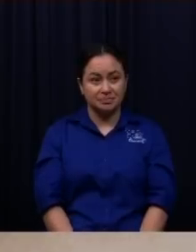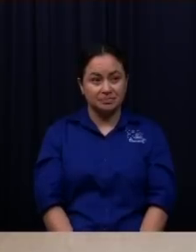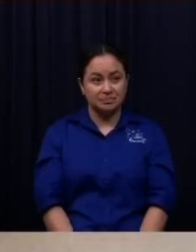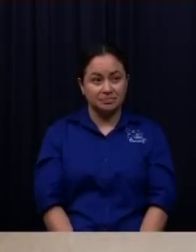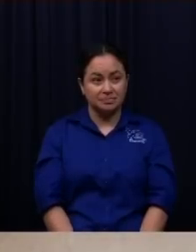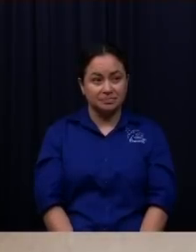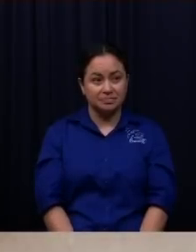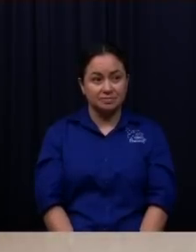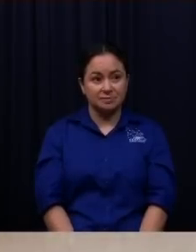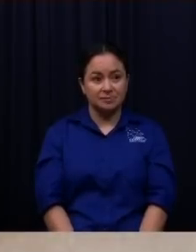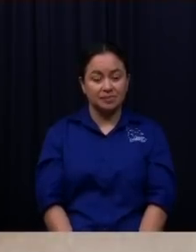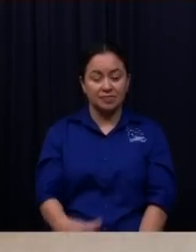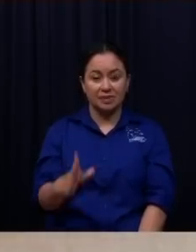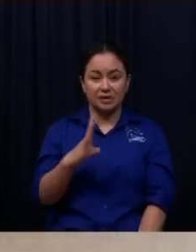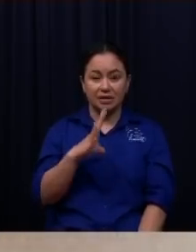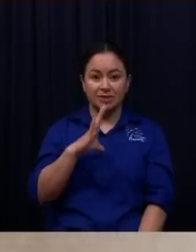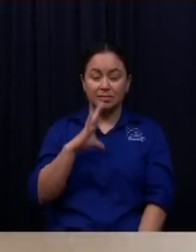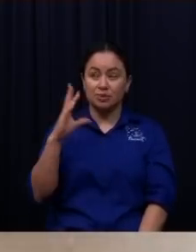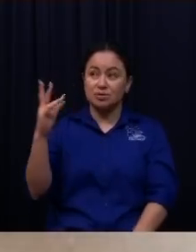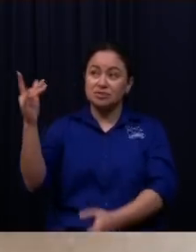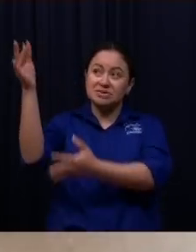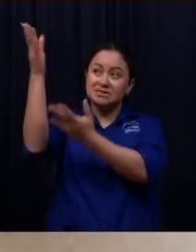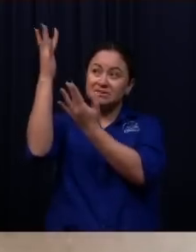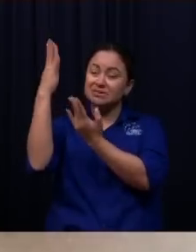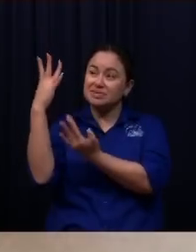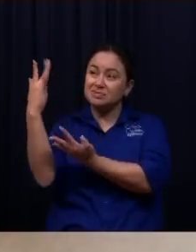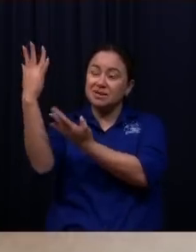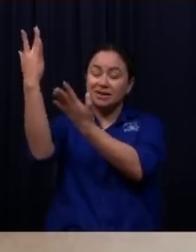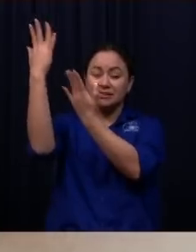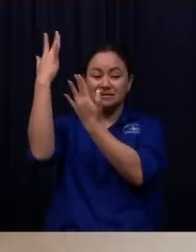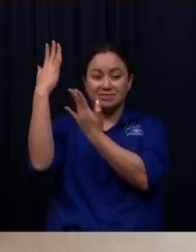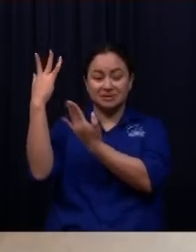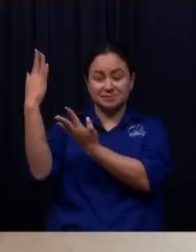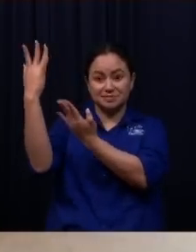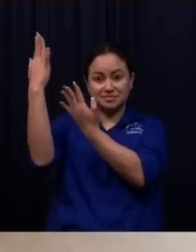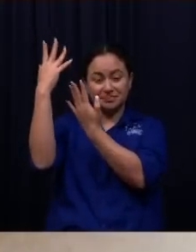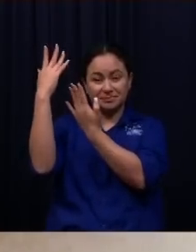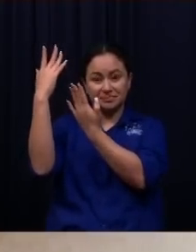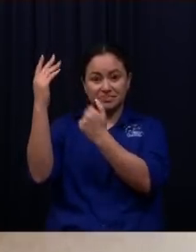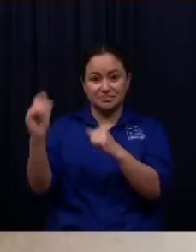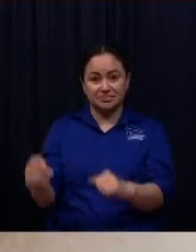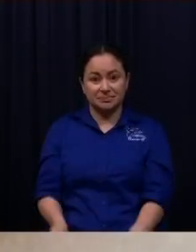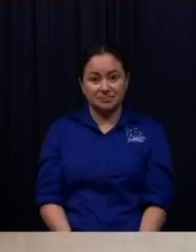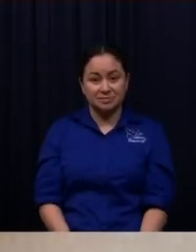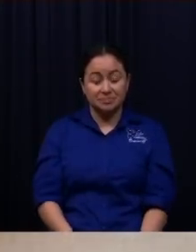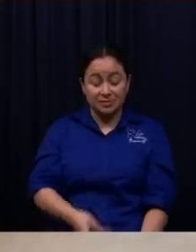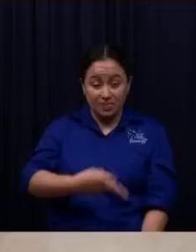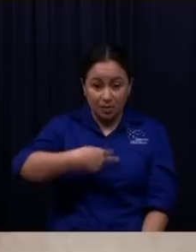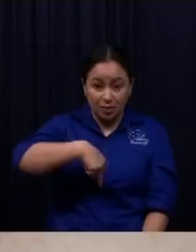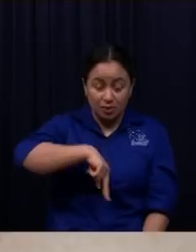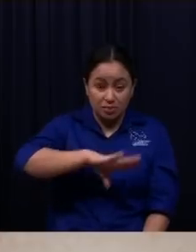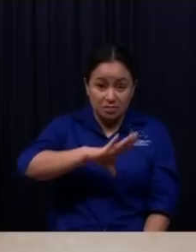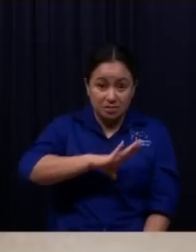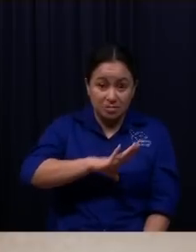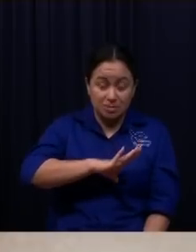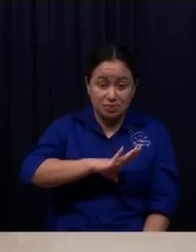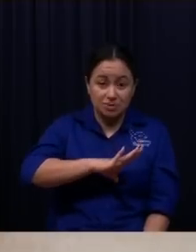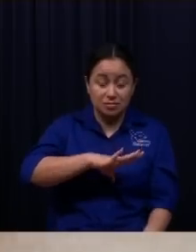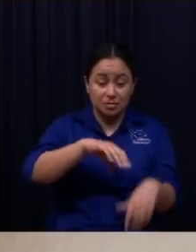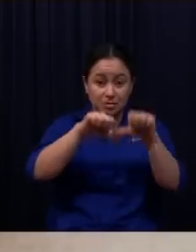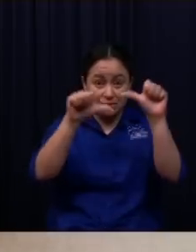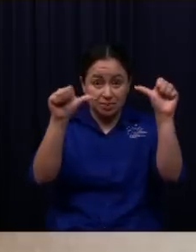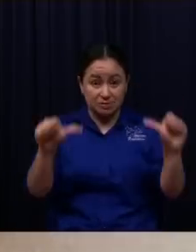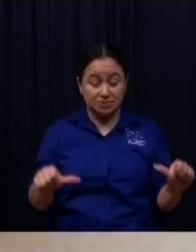Tenemos una esperanza. Ok, entonces yo tengo un altar que tiene una comida que no